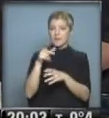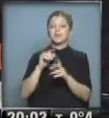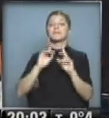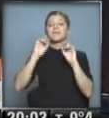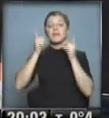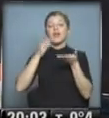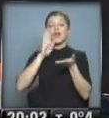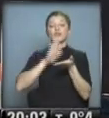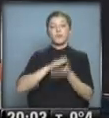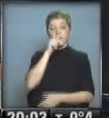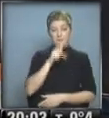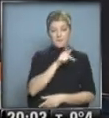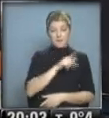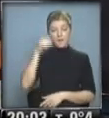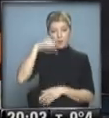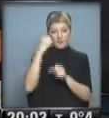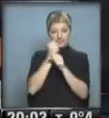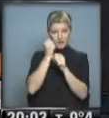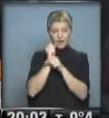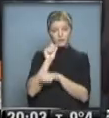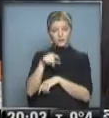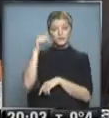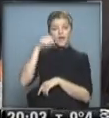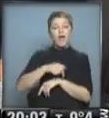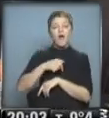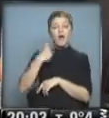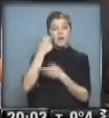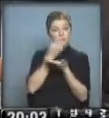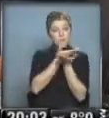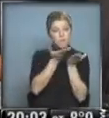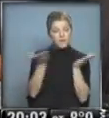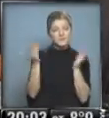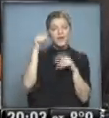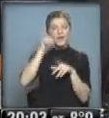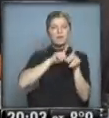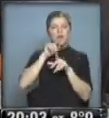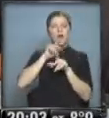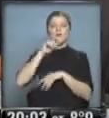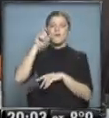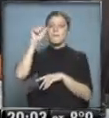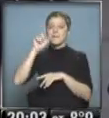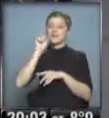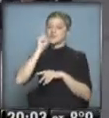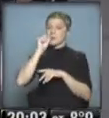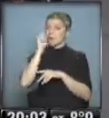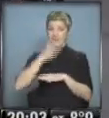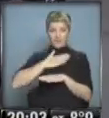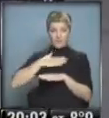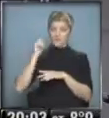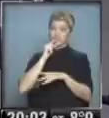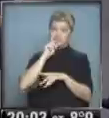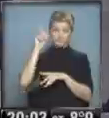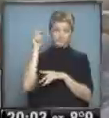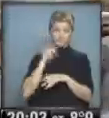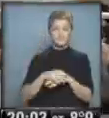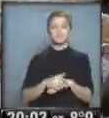hizo el Papa en la jornada de hoy, vamos a compartir esta crónica de nuestros enviados especiales. Una visita